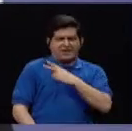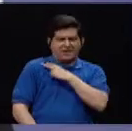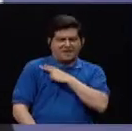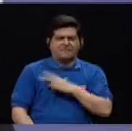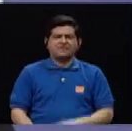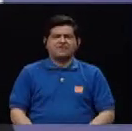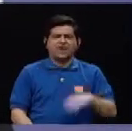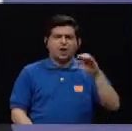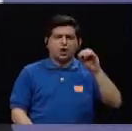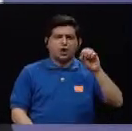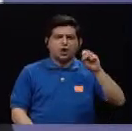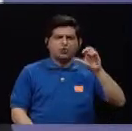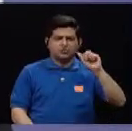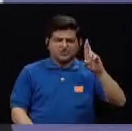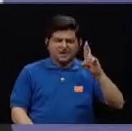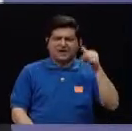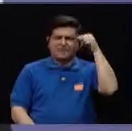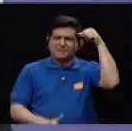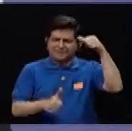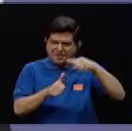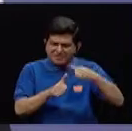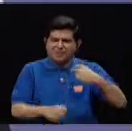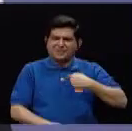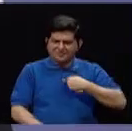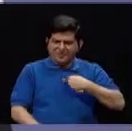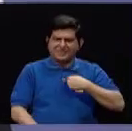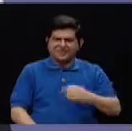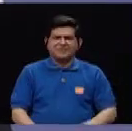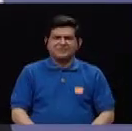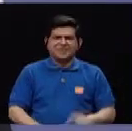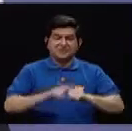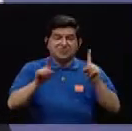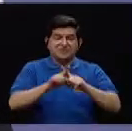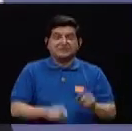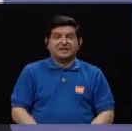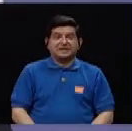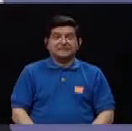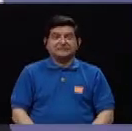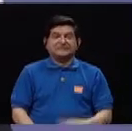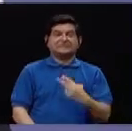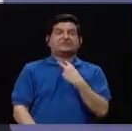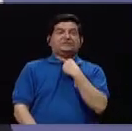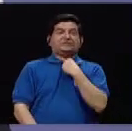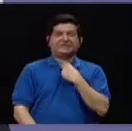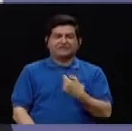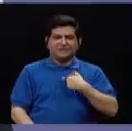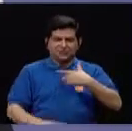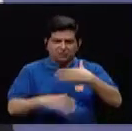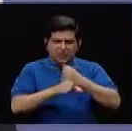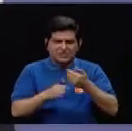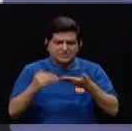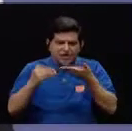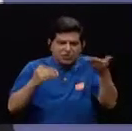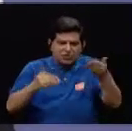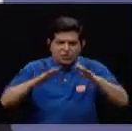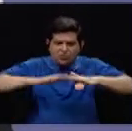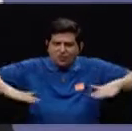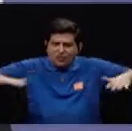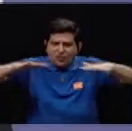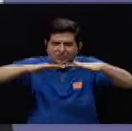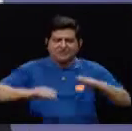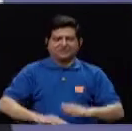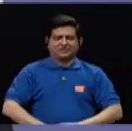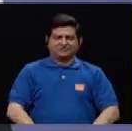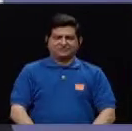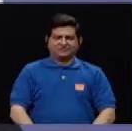Oscar me recuerda por ciertas jaranas que me jalé con cosas de la escenografía y